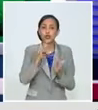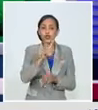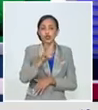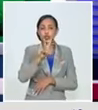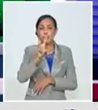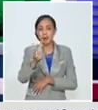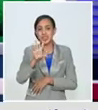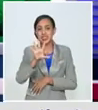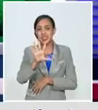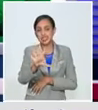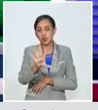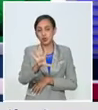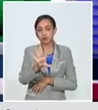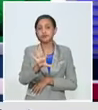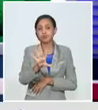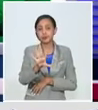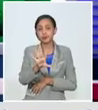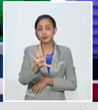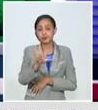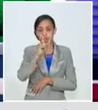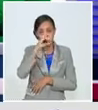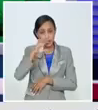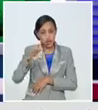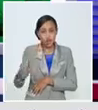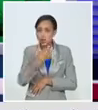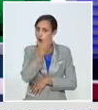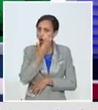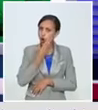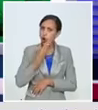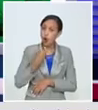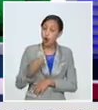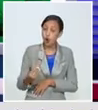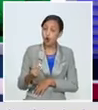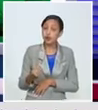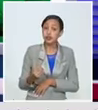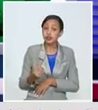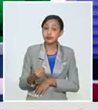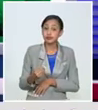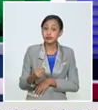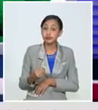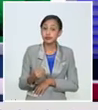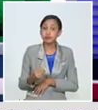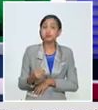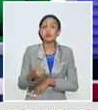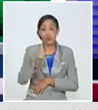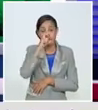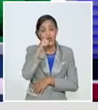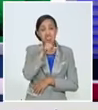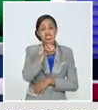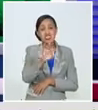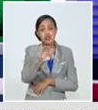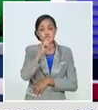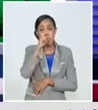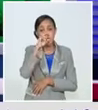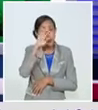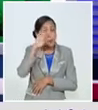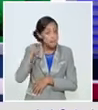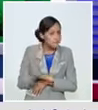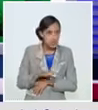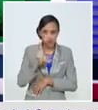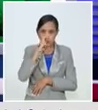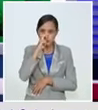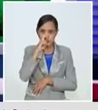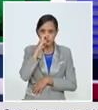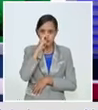8.225 niños, jóvenes, adolescentes de 18 y menos años de edad que han